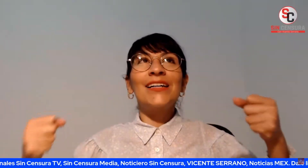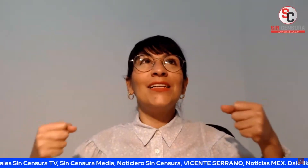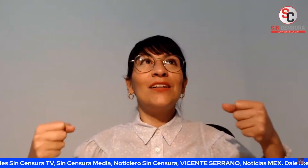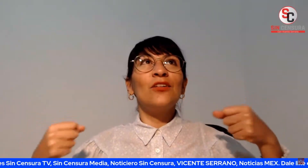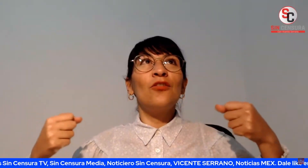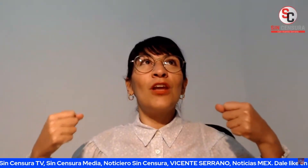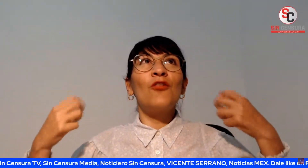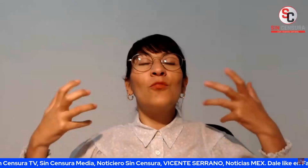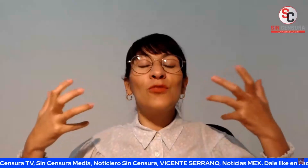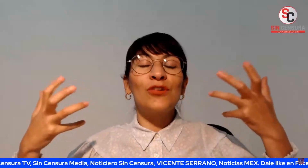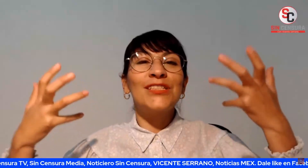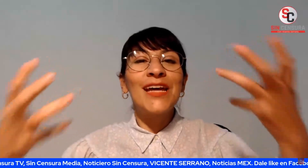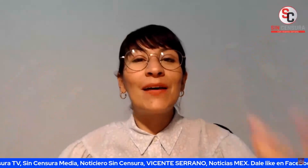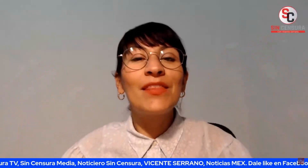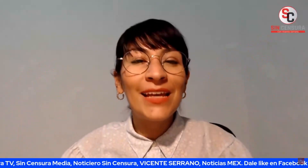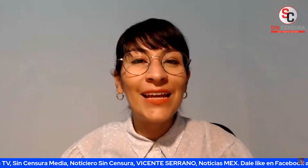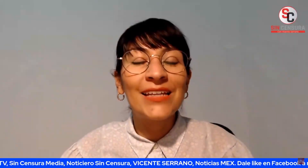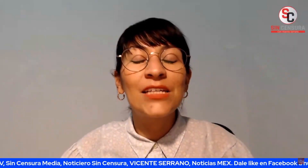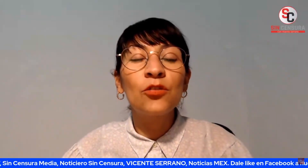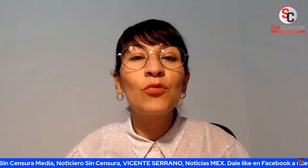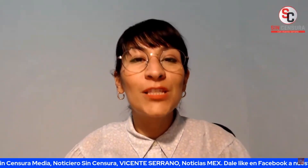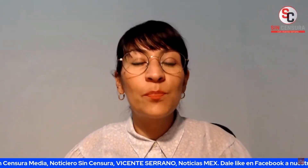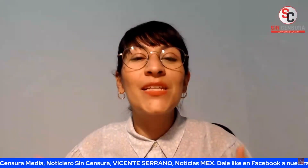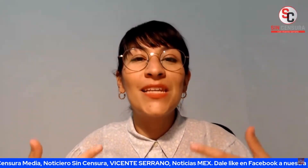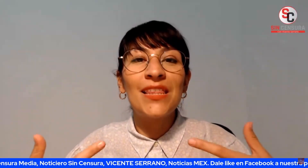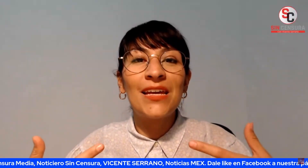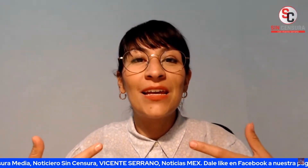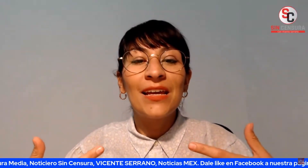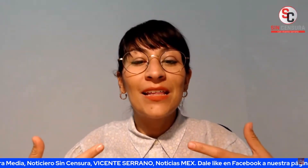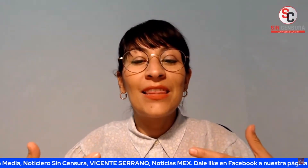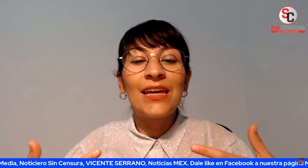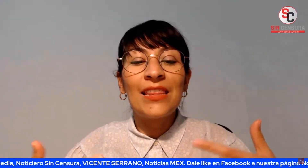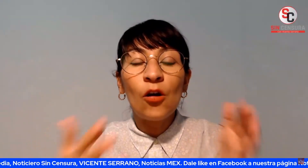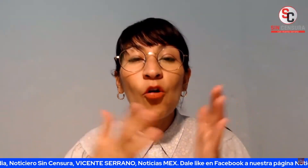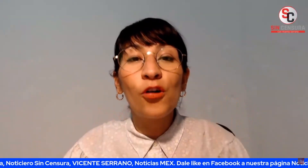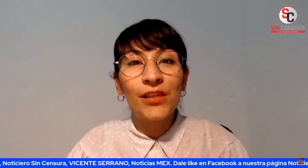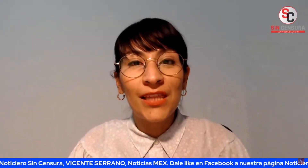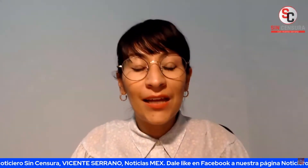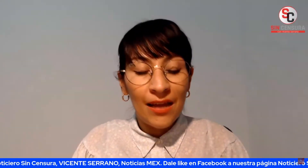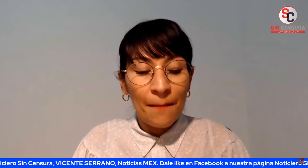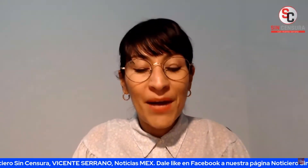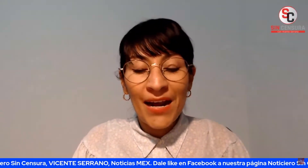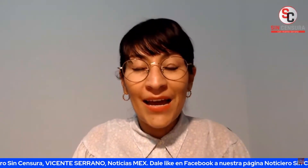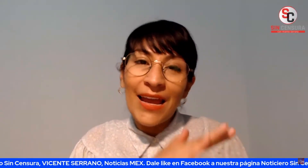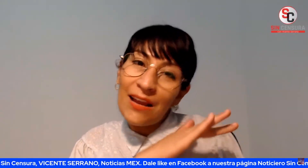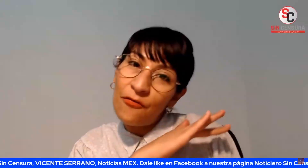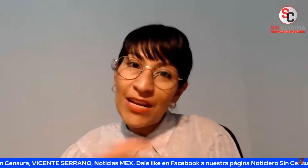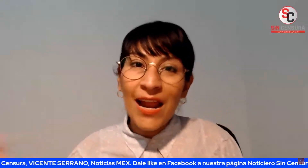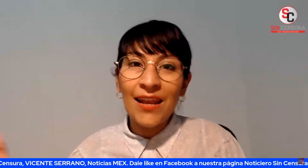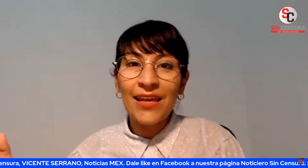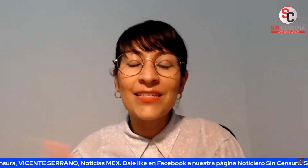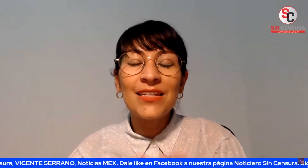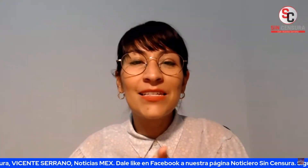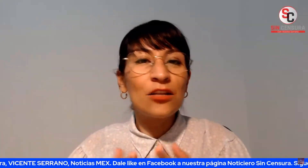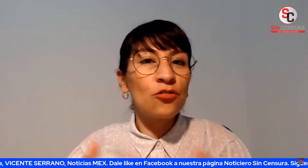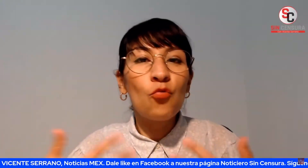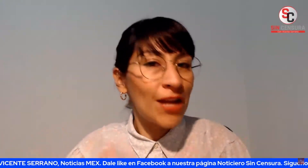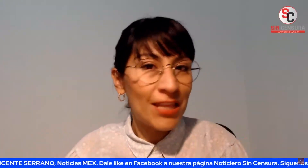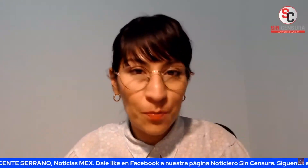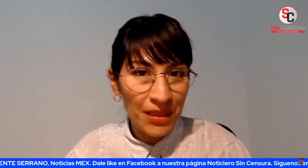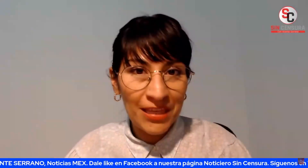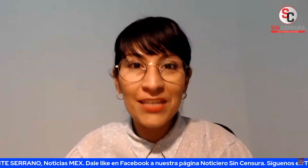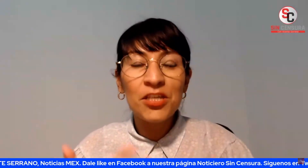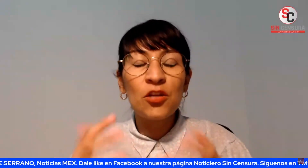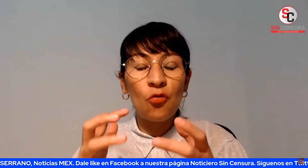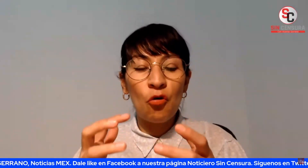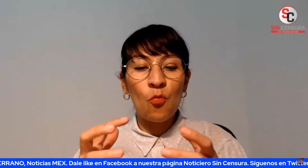ya casi lo leo como ya haciendo una especie de corte para el final, es decir, no